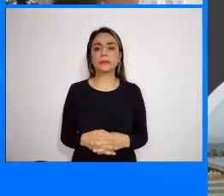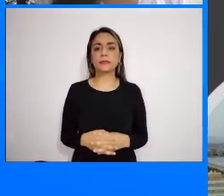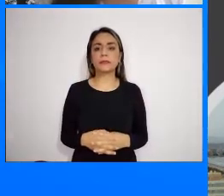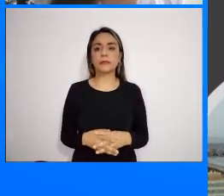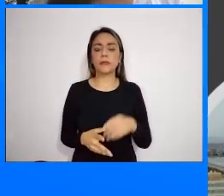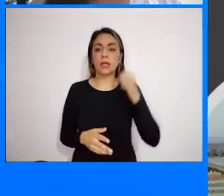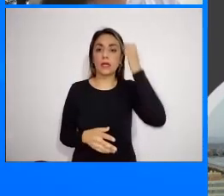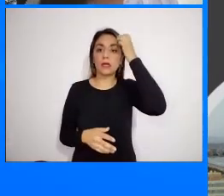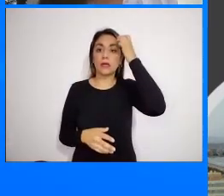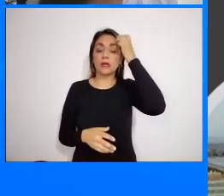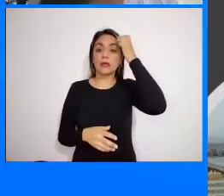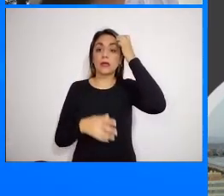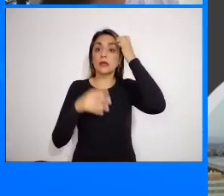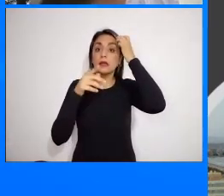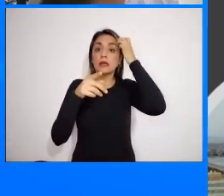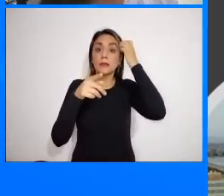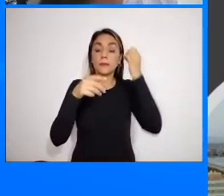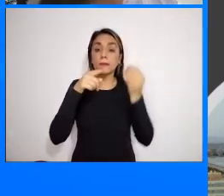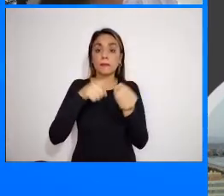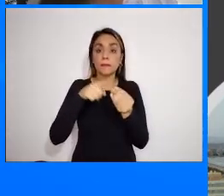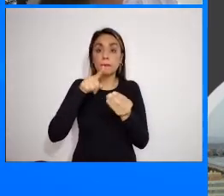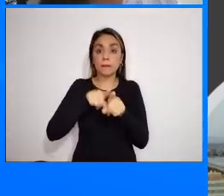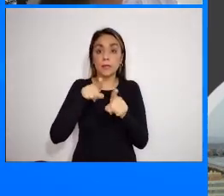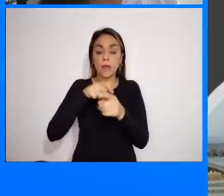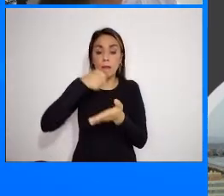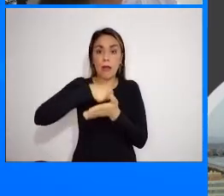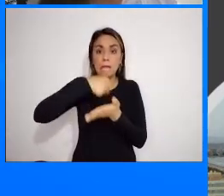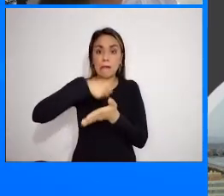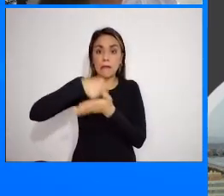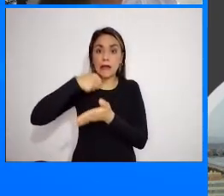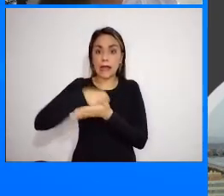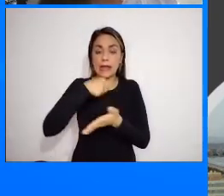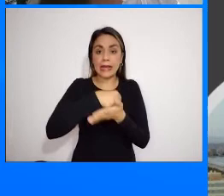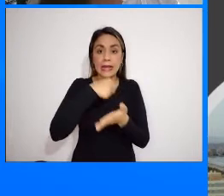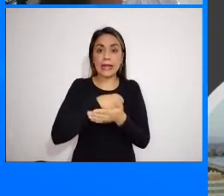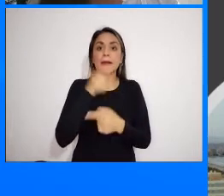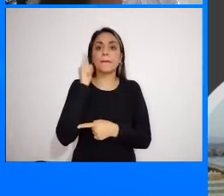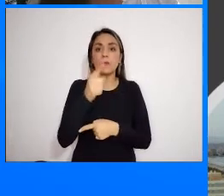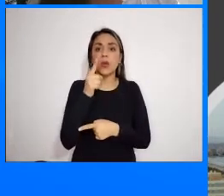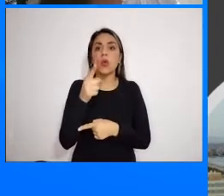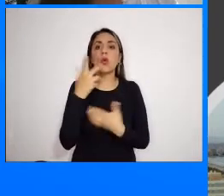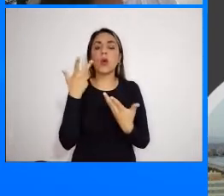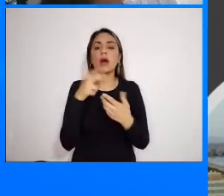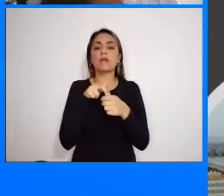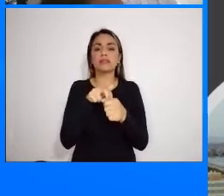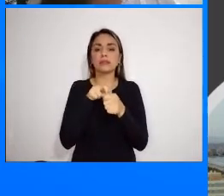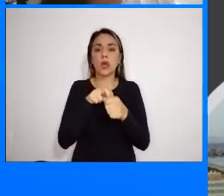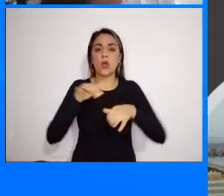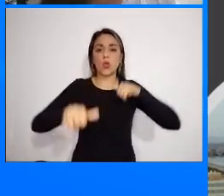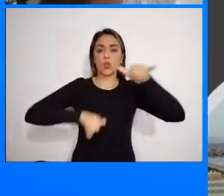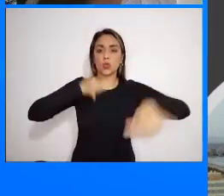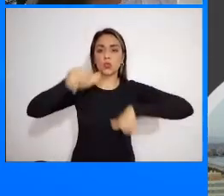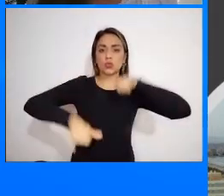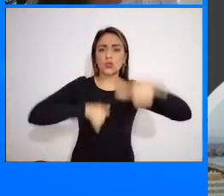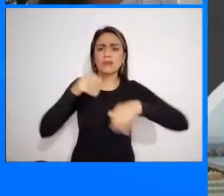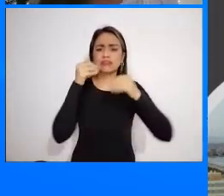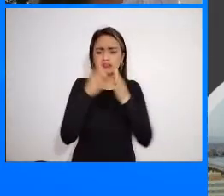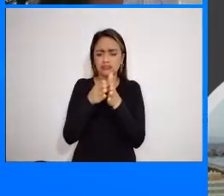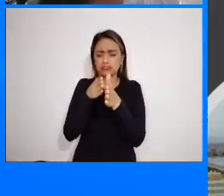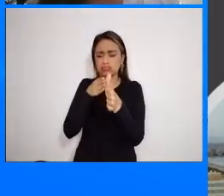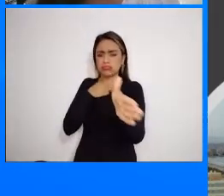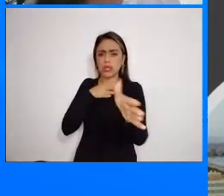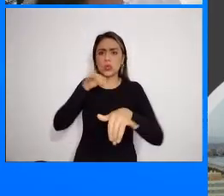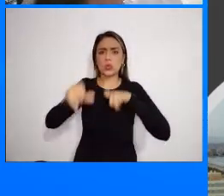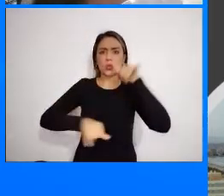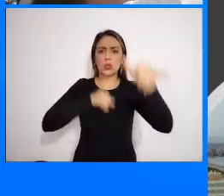El pisoteo pues también se da y la compactación se da también por el transporte con ciclas, y son muchas, con